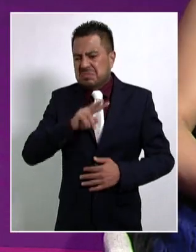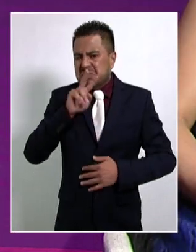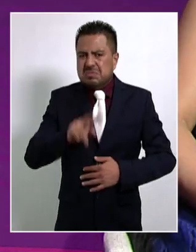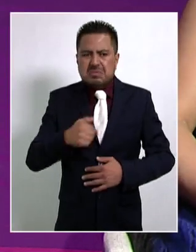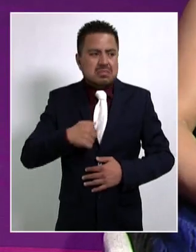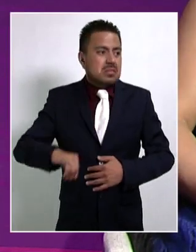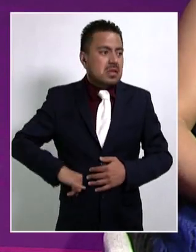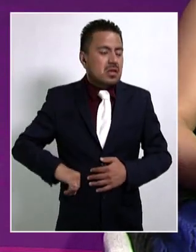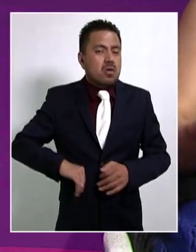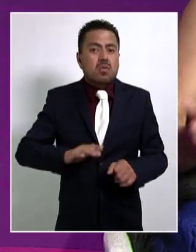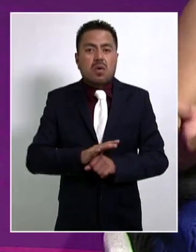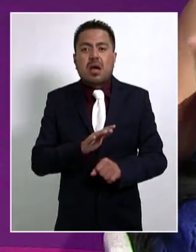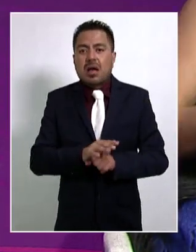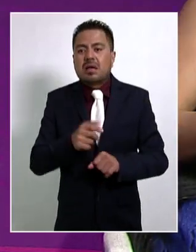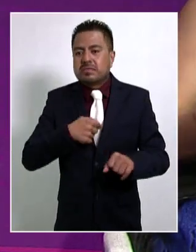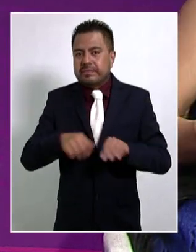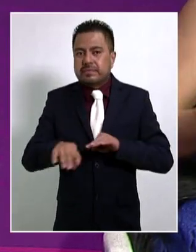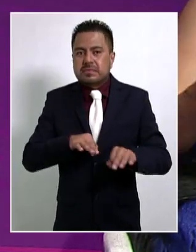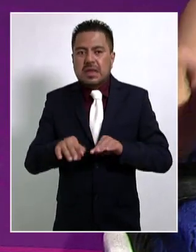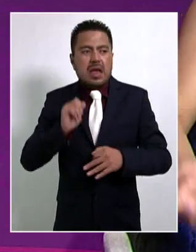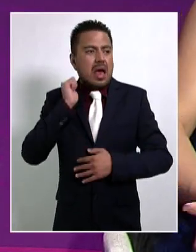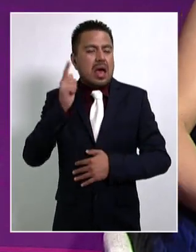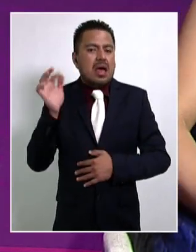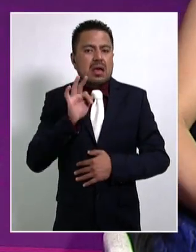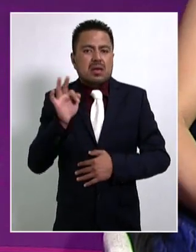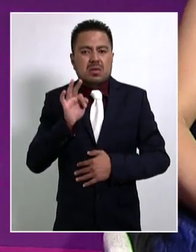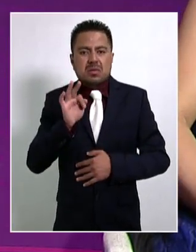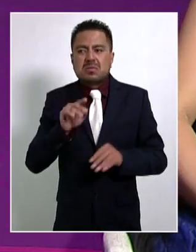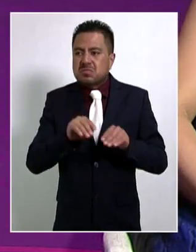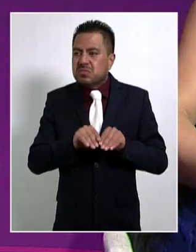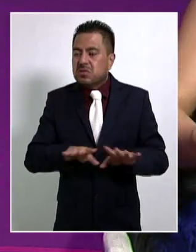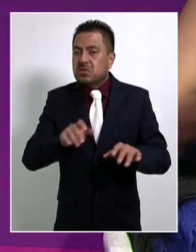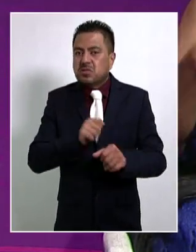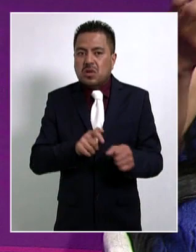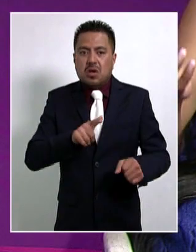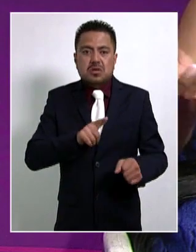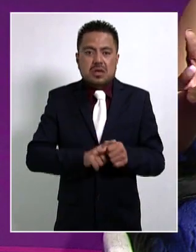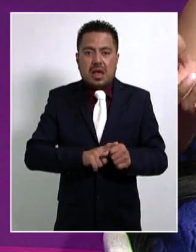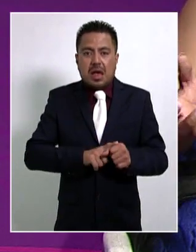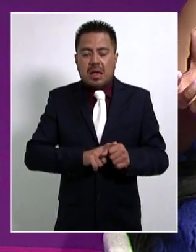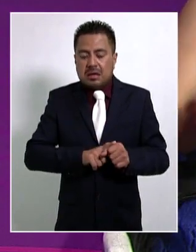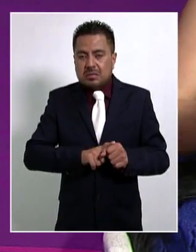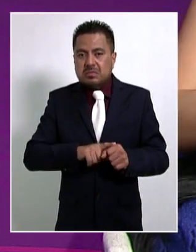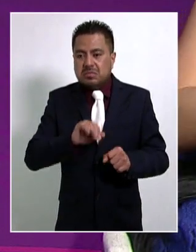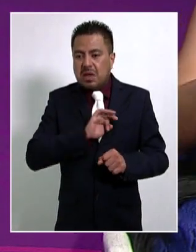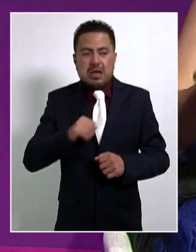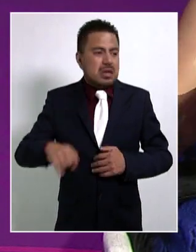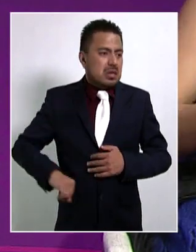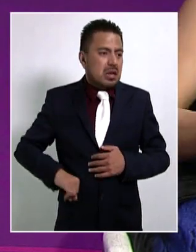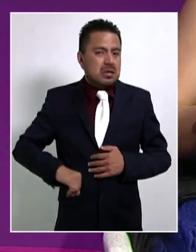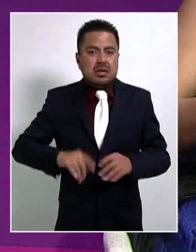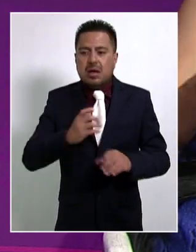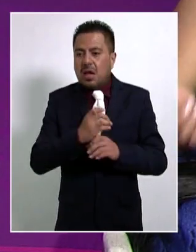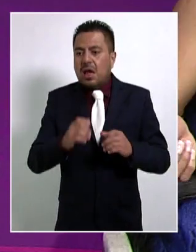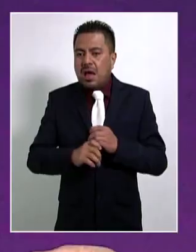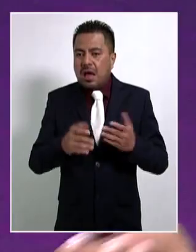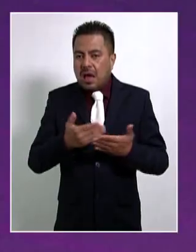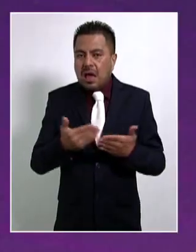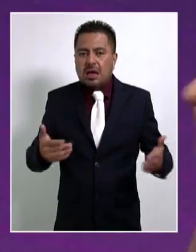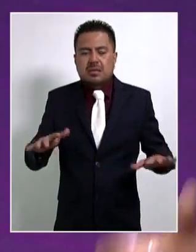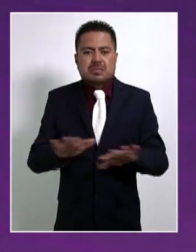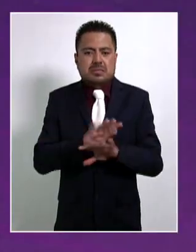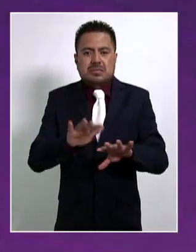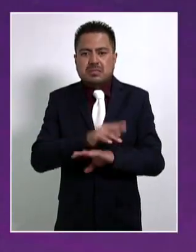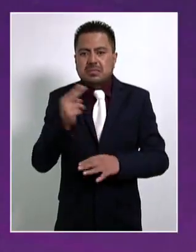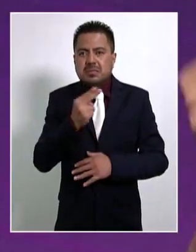me interesaría mucho trabajar en algo que tuviera un impacto social. A mí me interesa que las cosas como están ahora cambien,